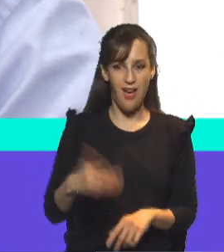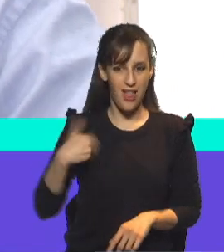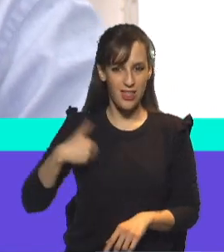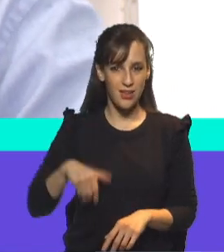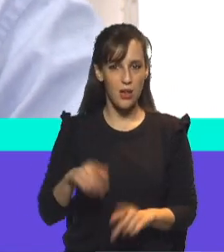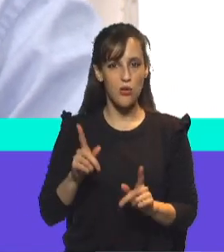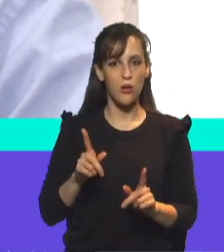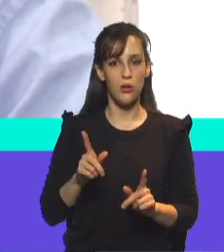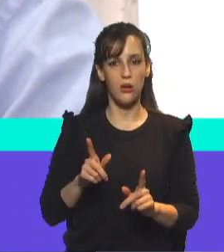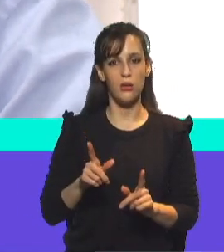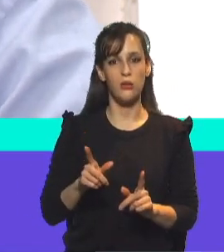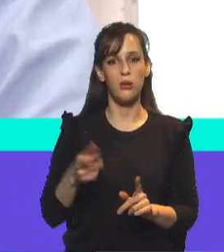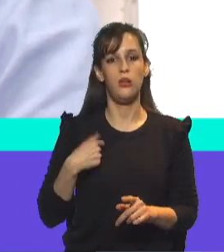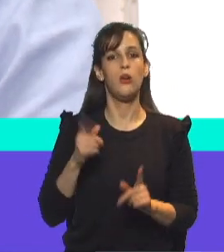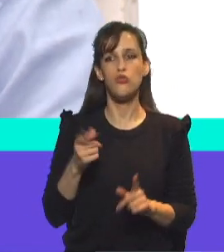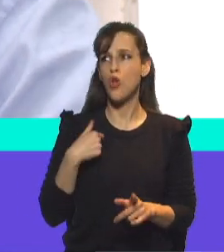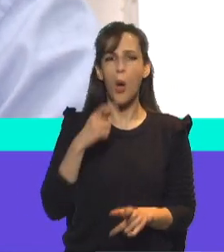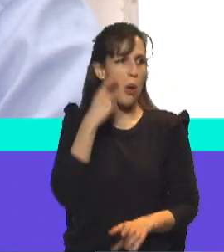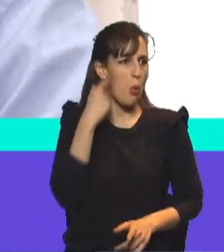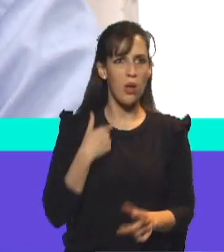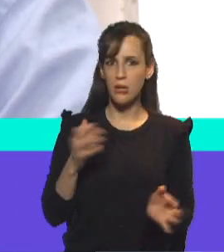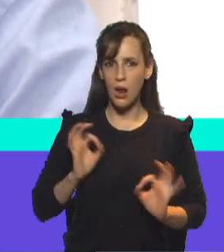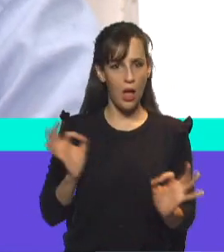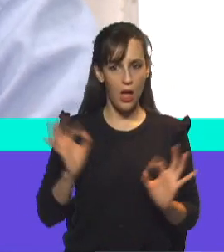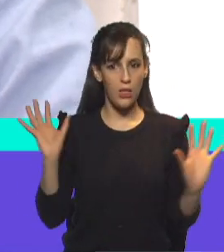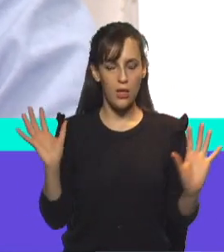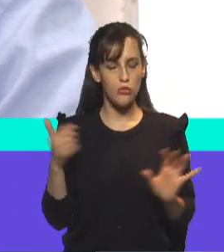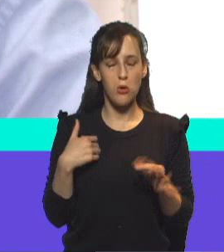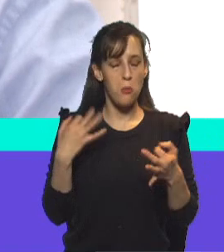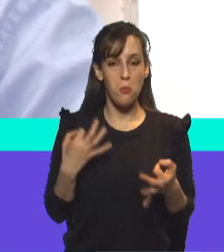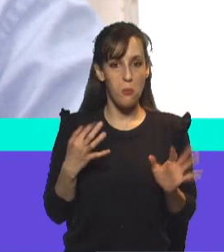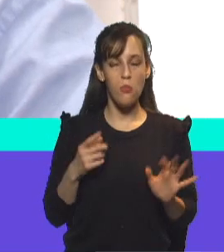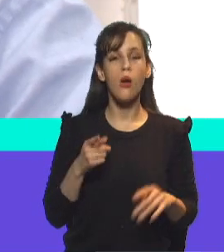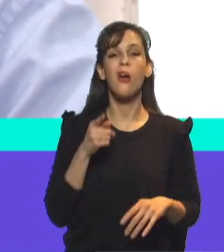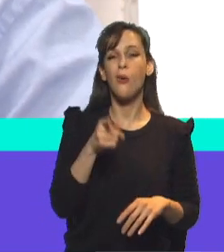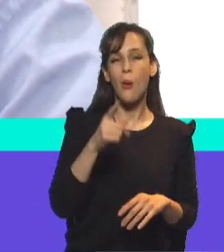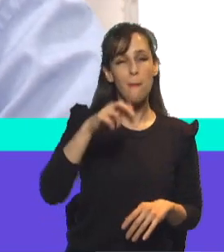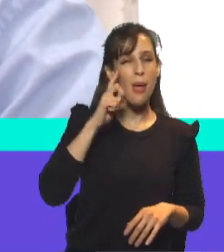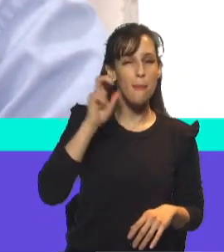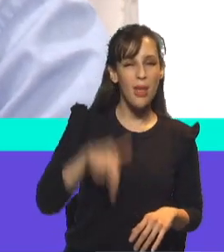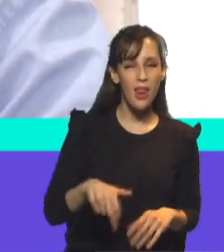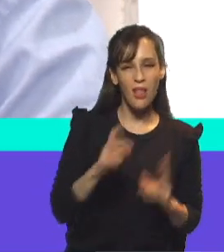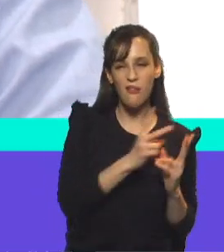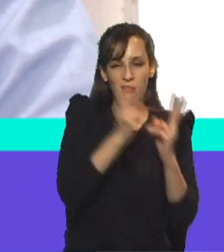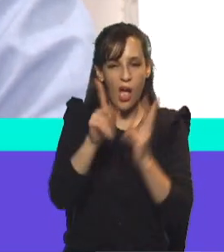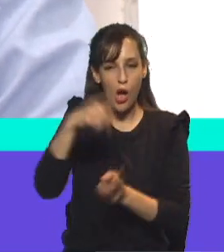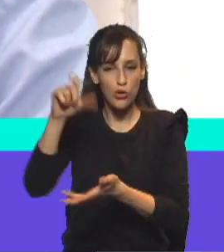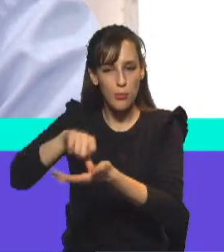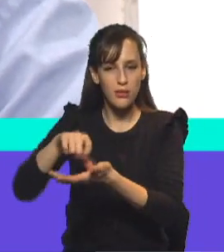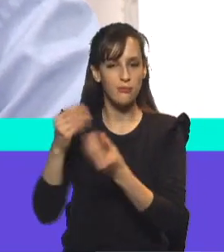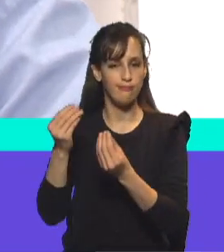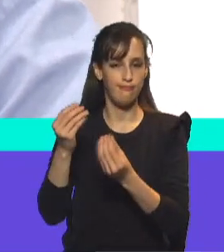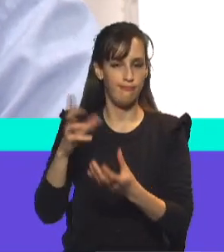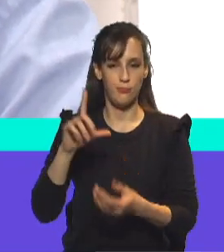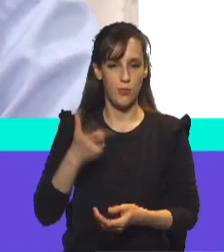frente bien alta, no tengo por qué avergonzarme de nada. Entonces, si tuviste que rajarte y buscar una alternativa de esa característica, no puedes representar a un